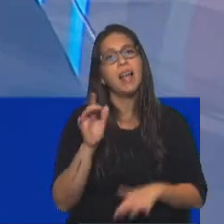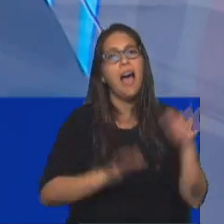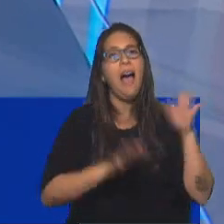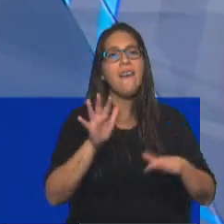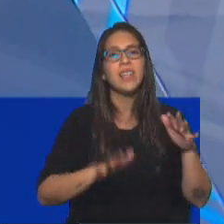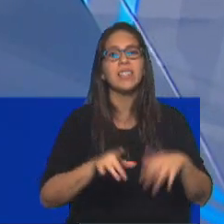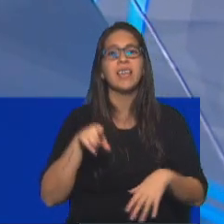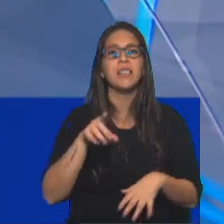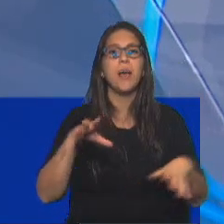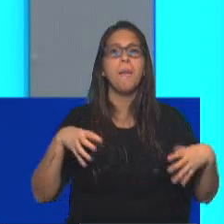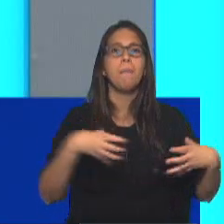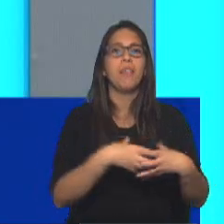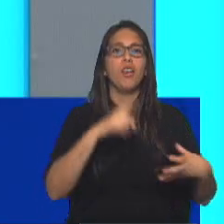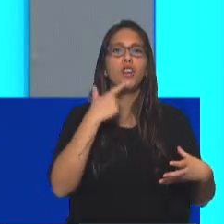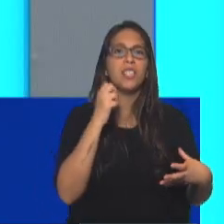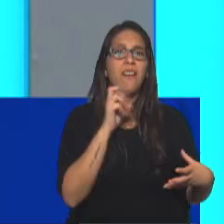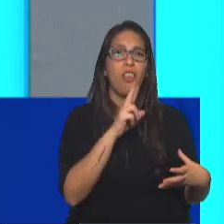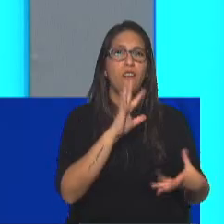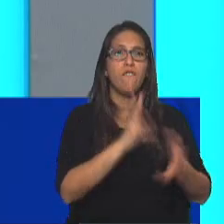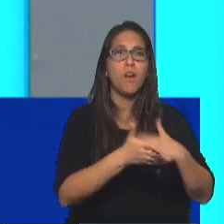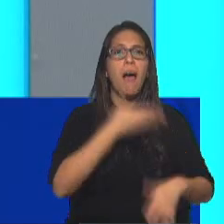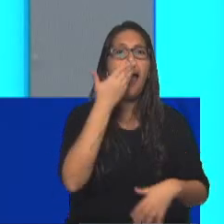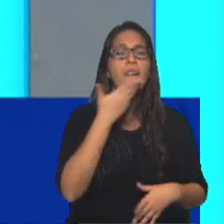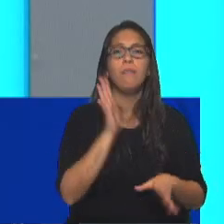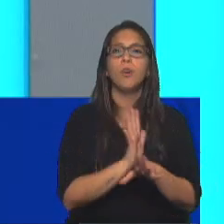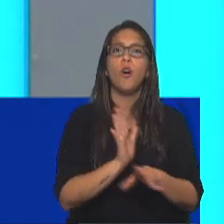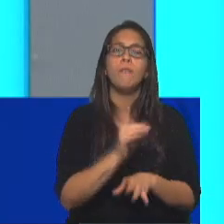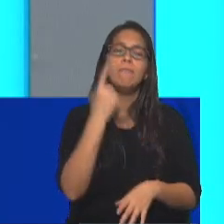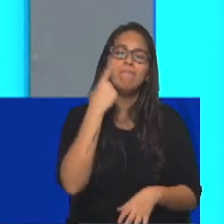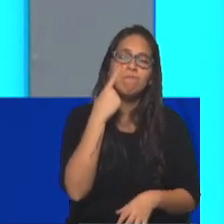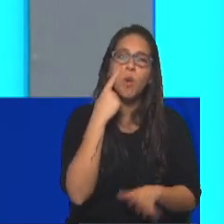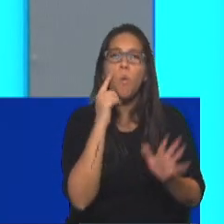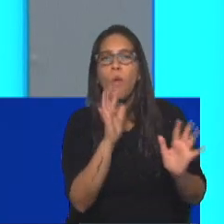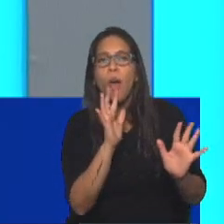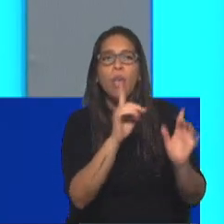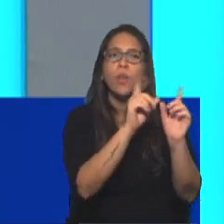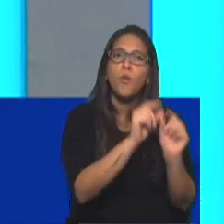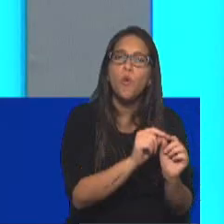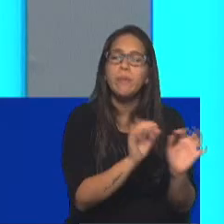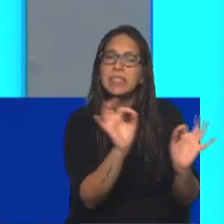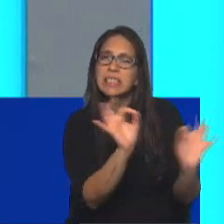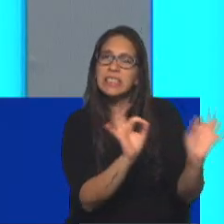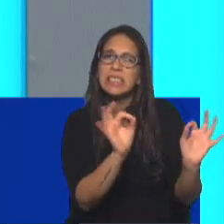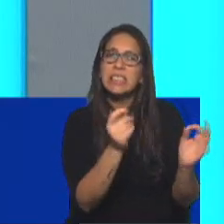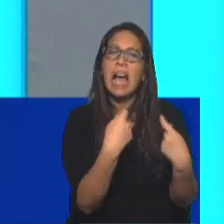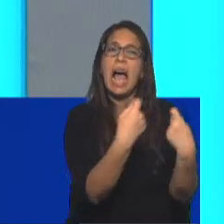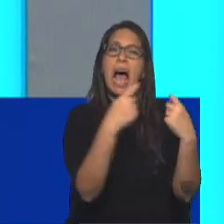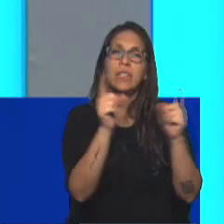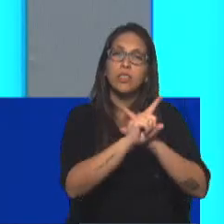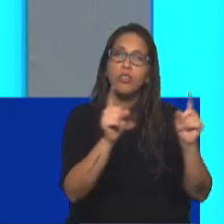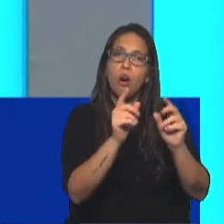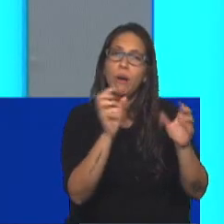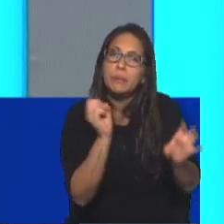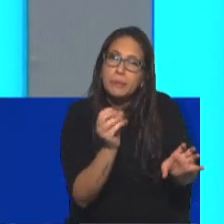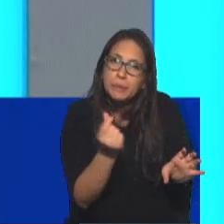de los Tories o del Partido Conservador tiene que ver con la austeridad, con cuidar los números y demás. Entonces, en ese sentido, sentido, la